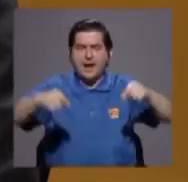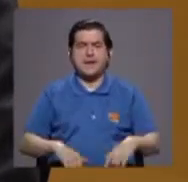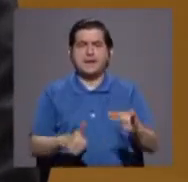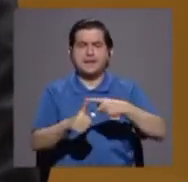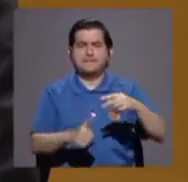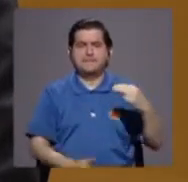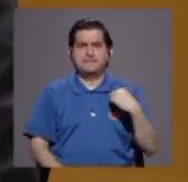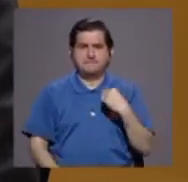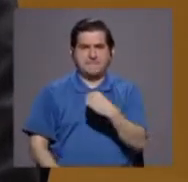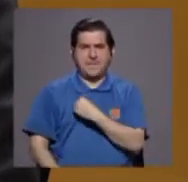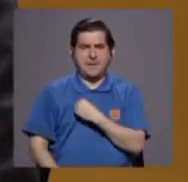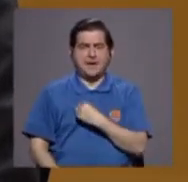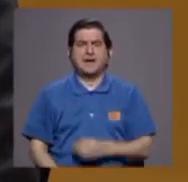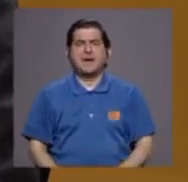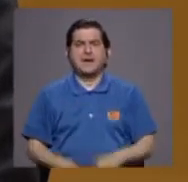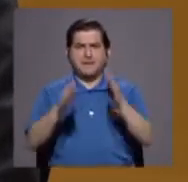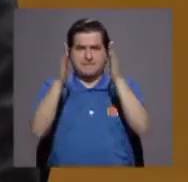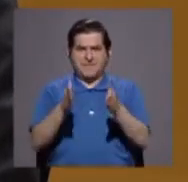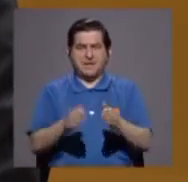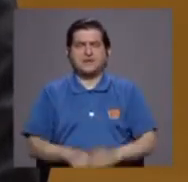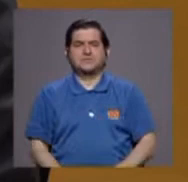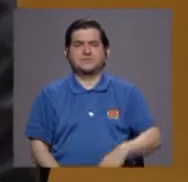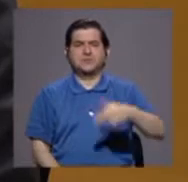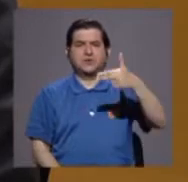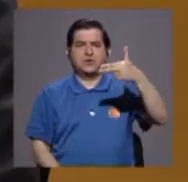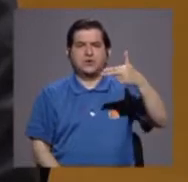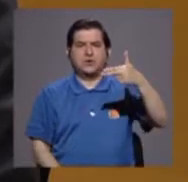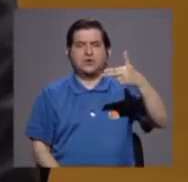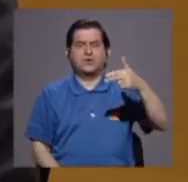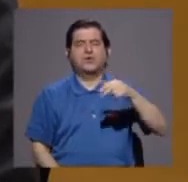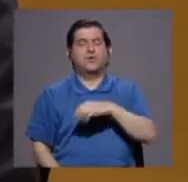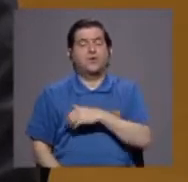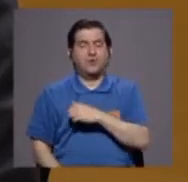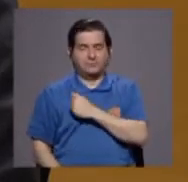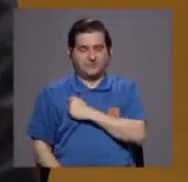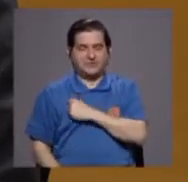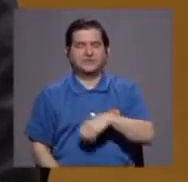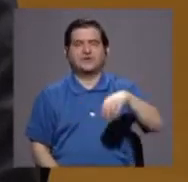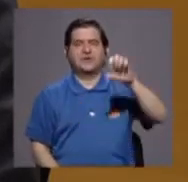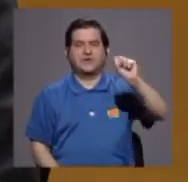primer ministro Shinzo Abe, como se pronuncia en japonés,